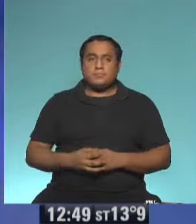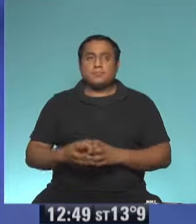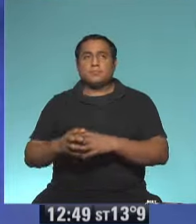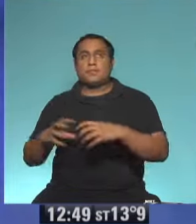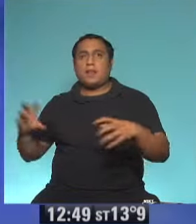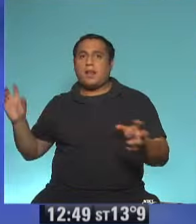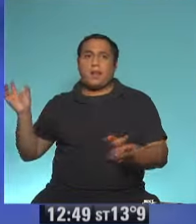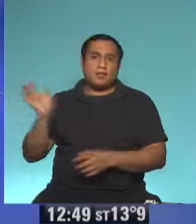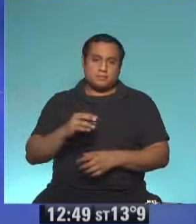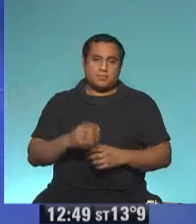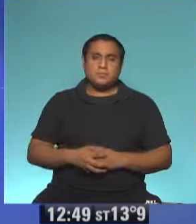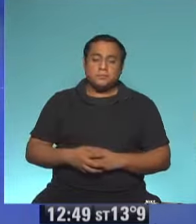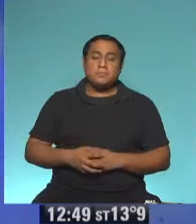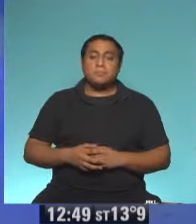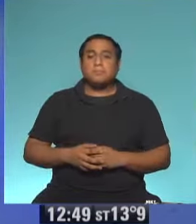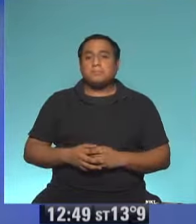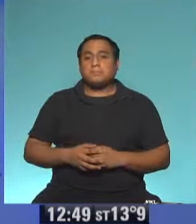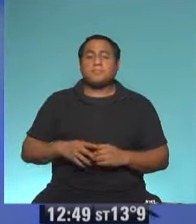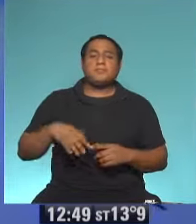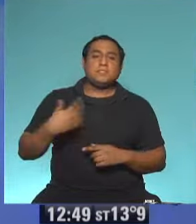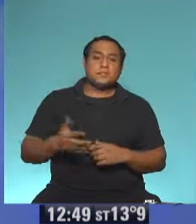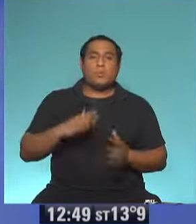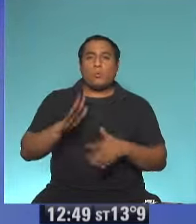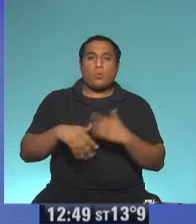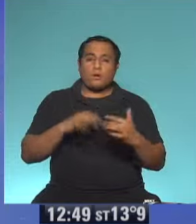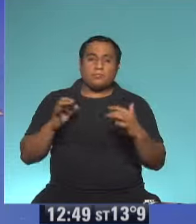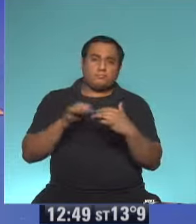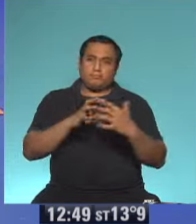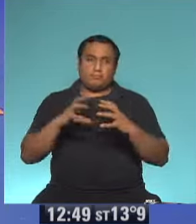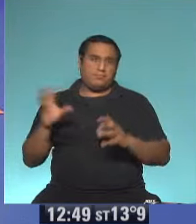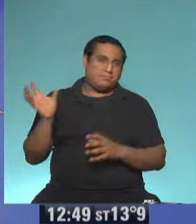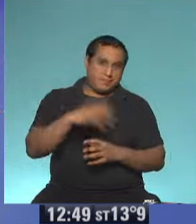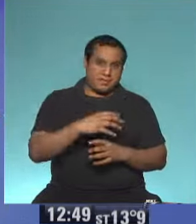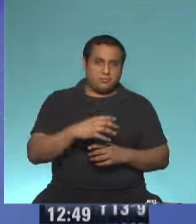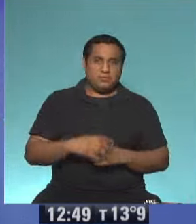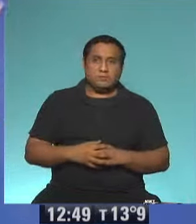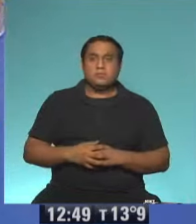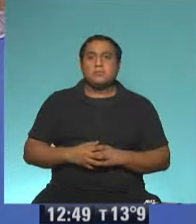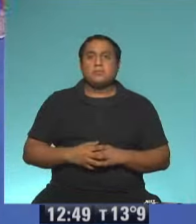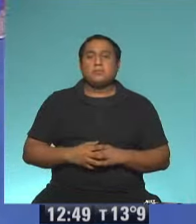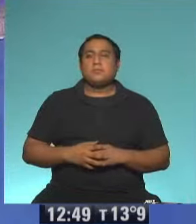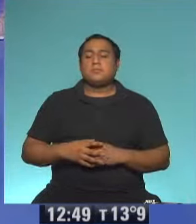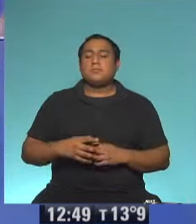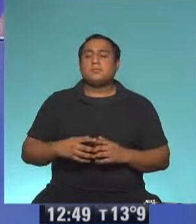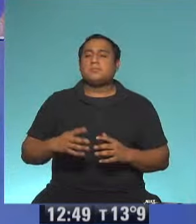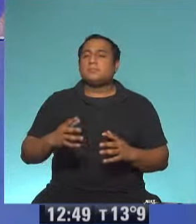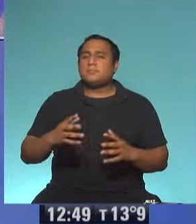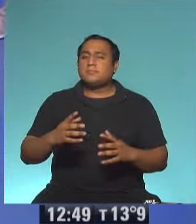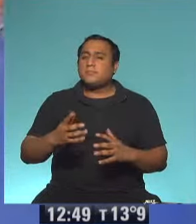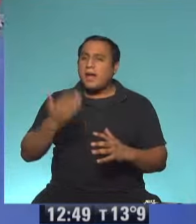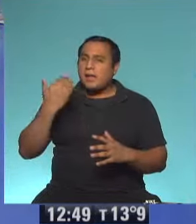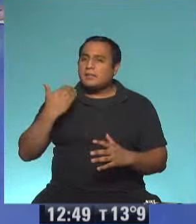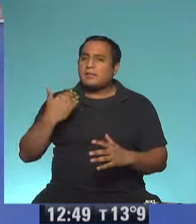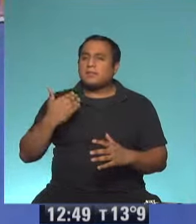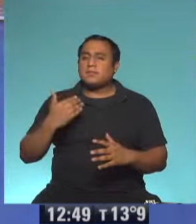lanzamiento que después cuando jugamos al handball es el lanzamiento suspendido. ¿Vieron que hicimos? Nosotros